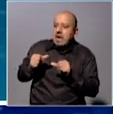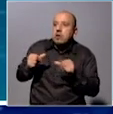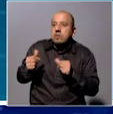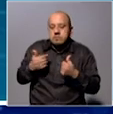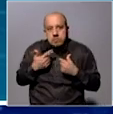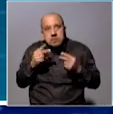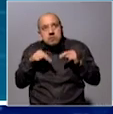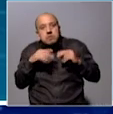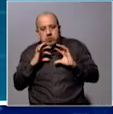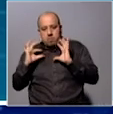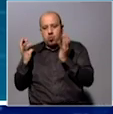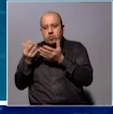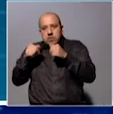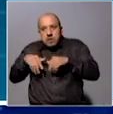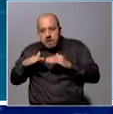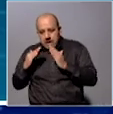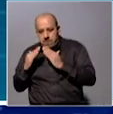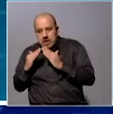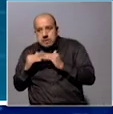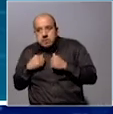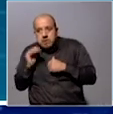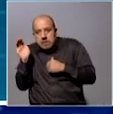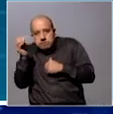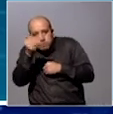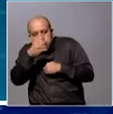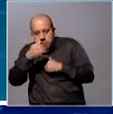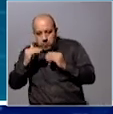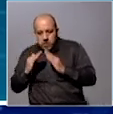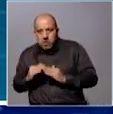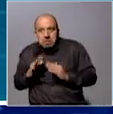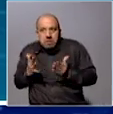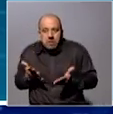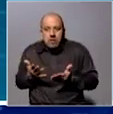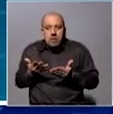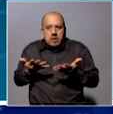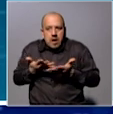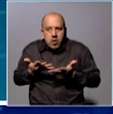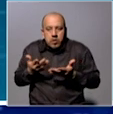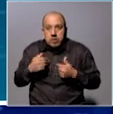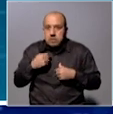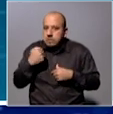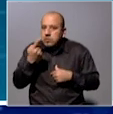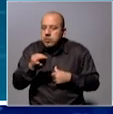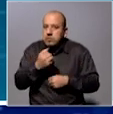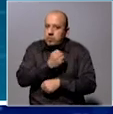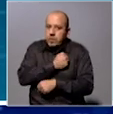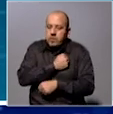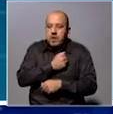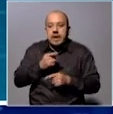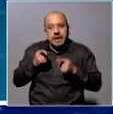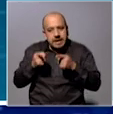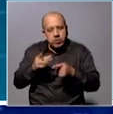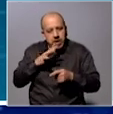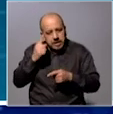salgo? Si mi mundo era ese me contenía, este que no tiene límites y me va a asustar un poquito. Y eso